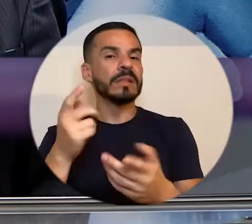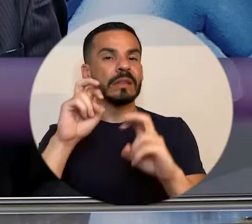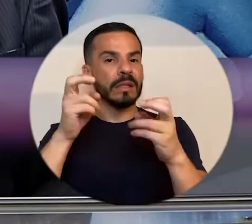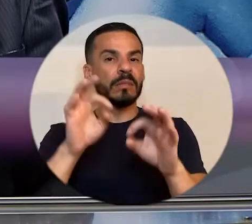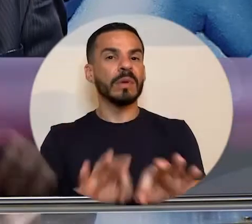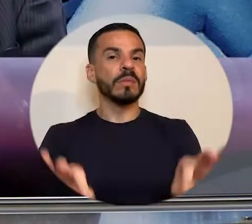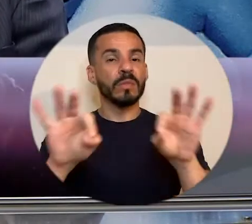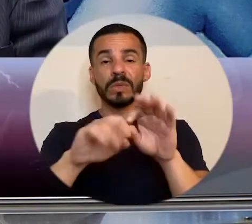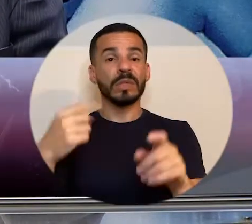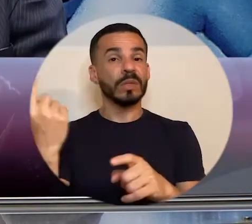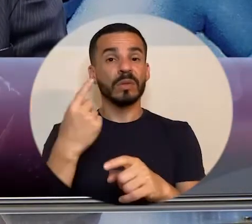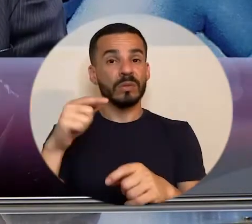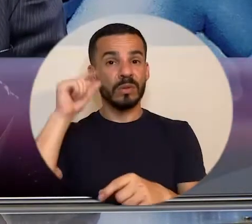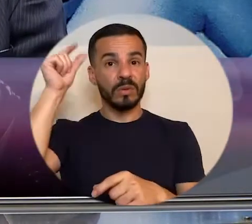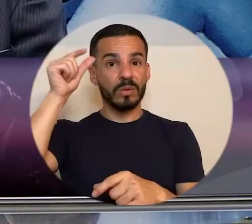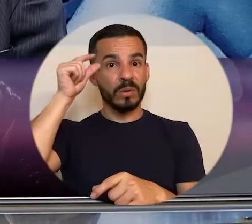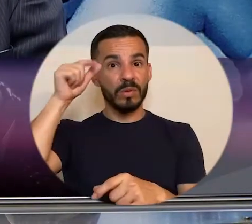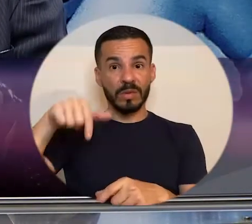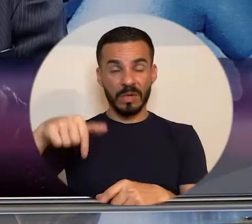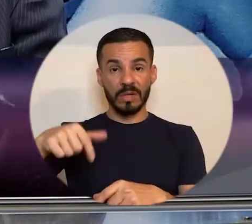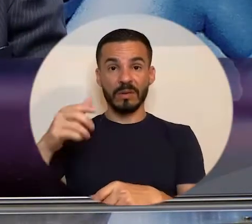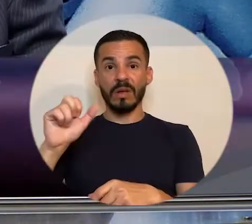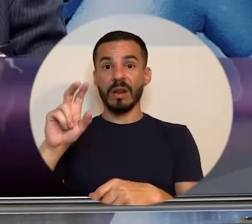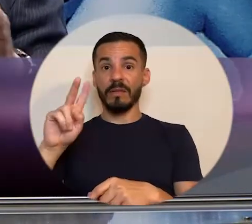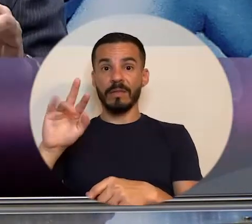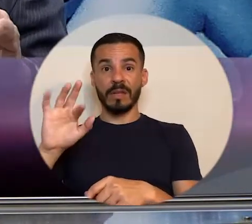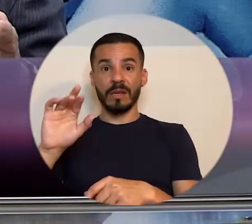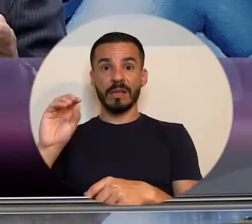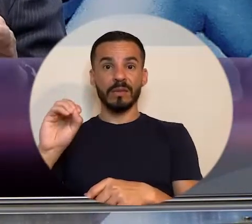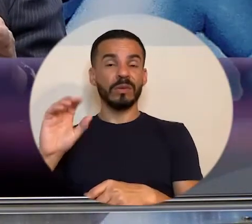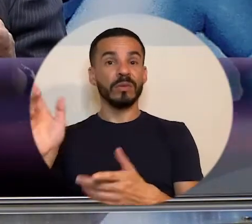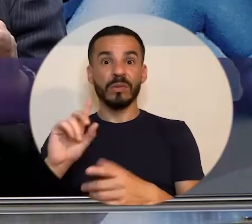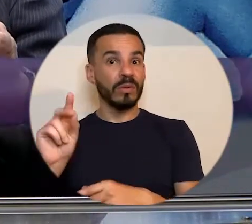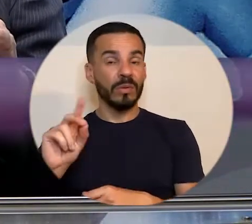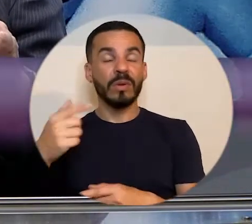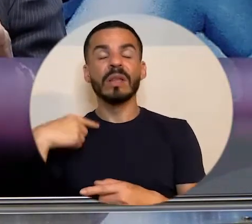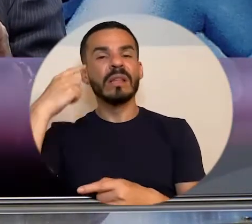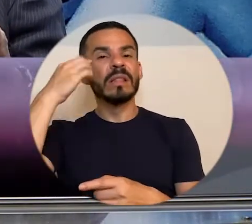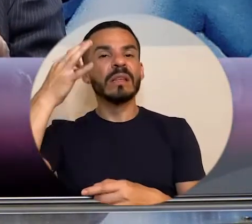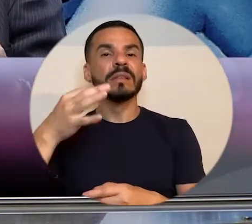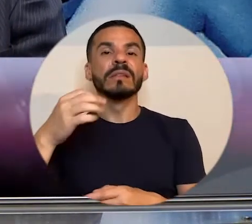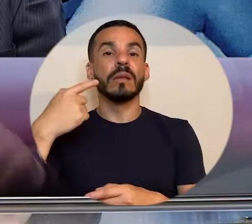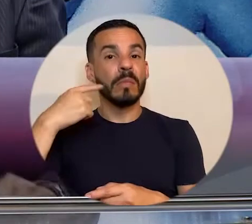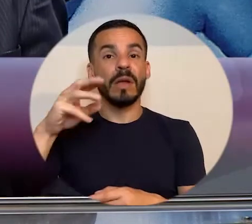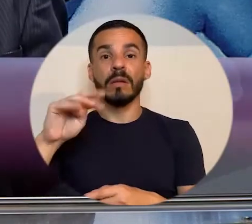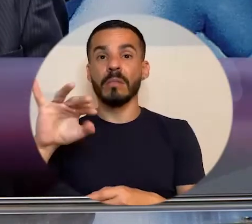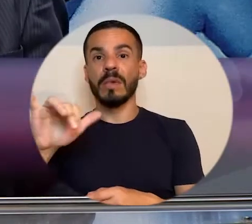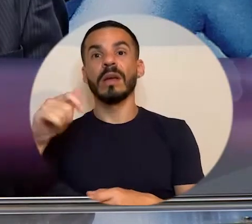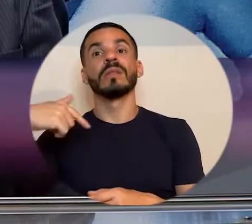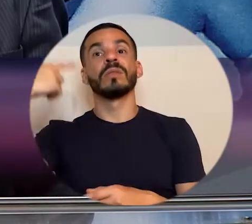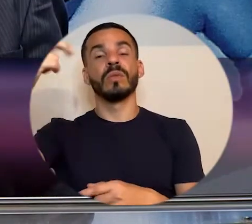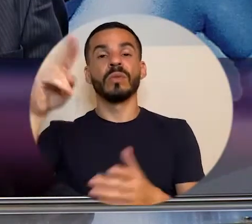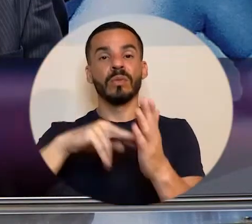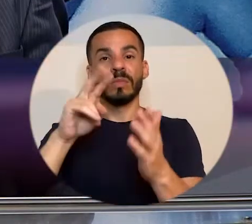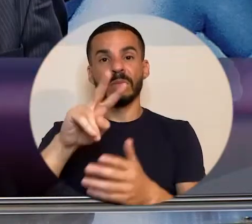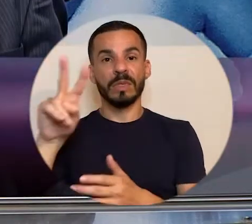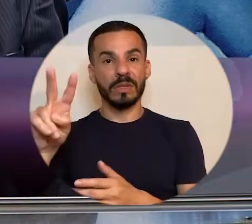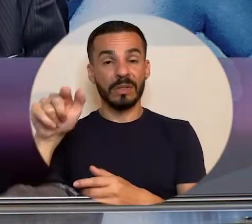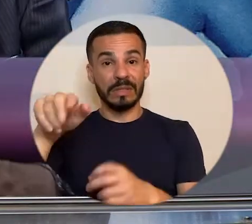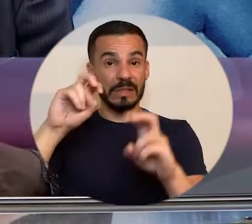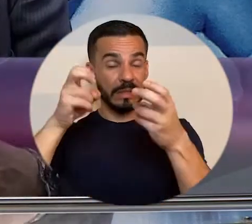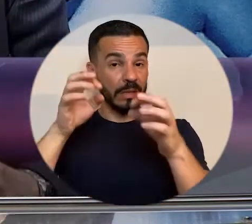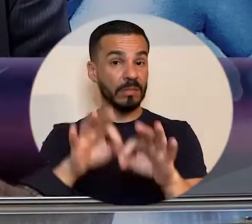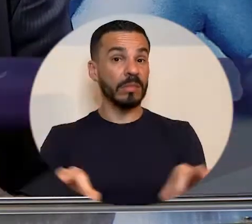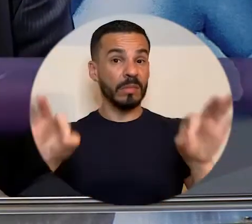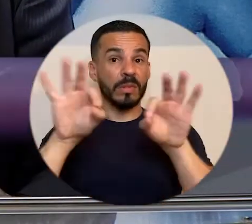tema fundamental, no solamente el gobierno de Alvarado, sino independientemente del que el país decida para mayo 2022. Es